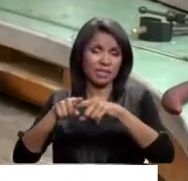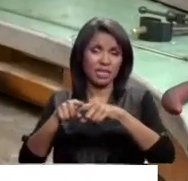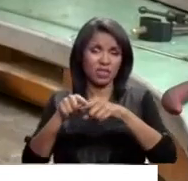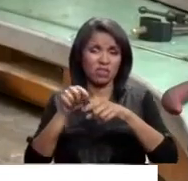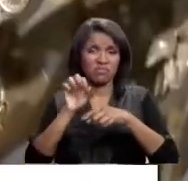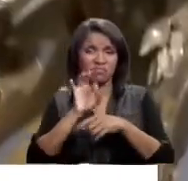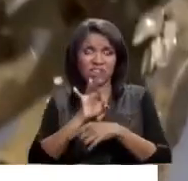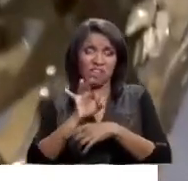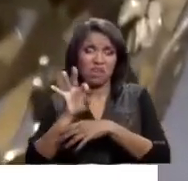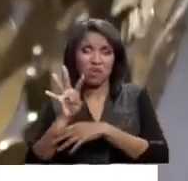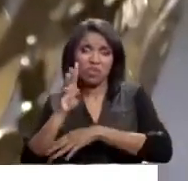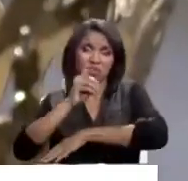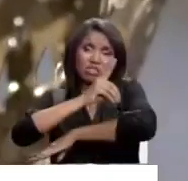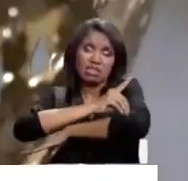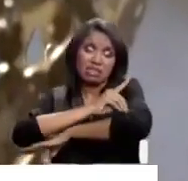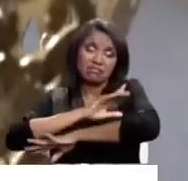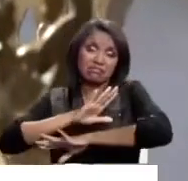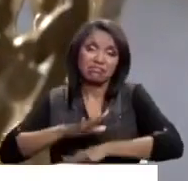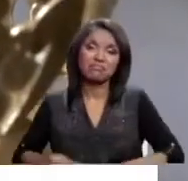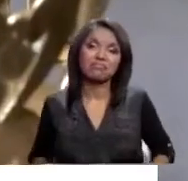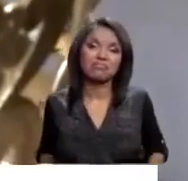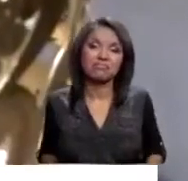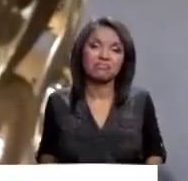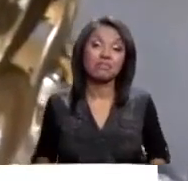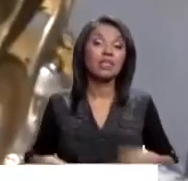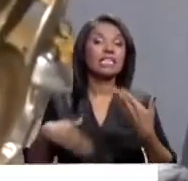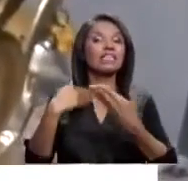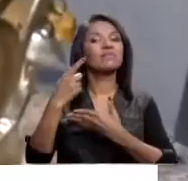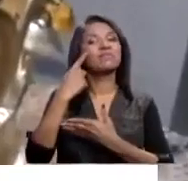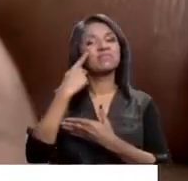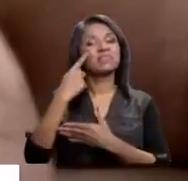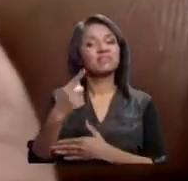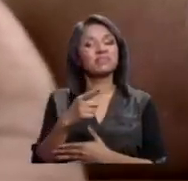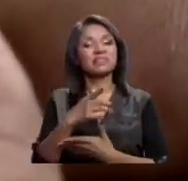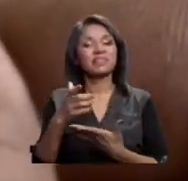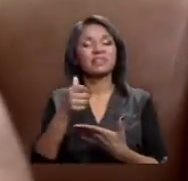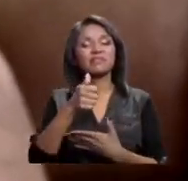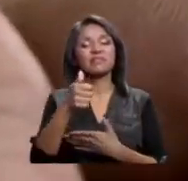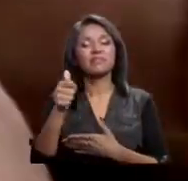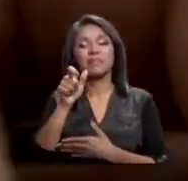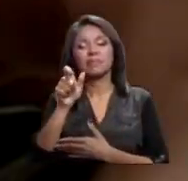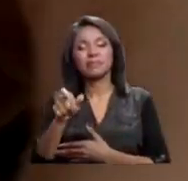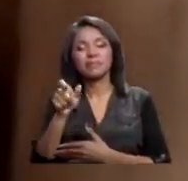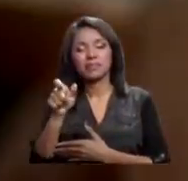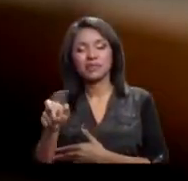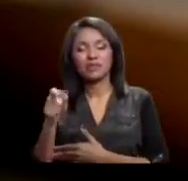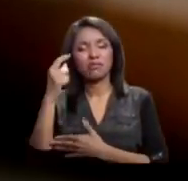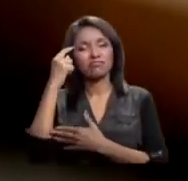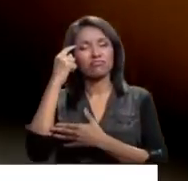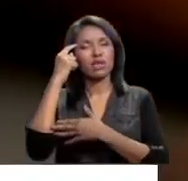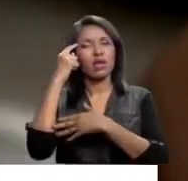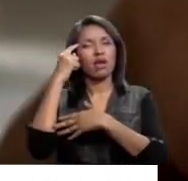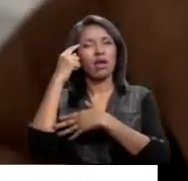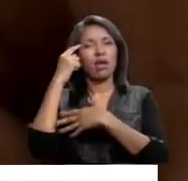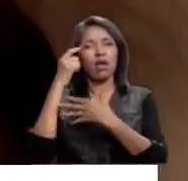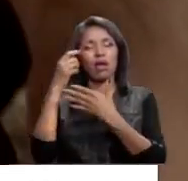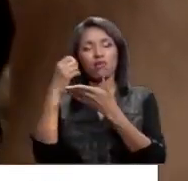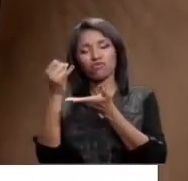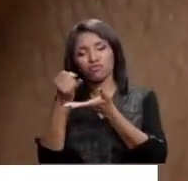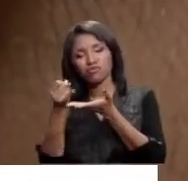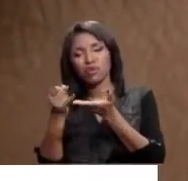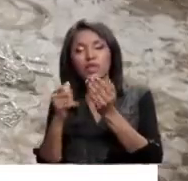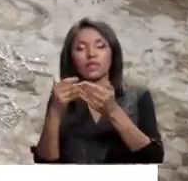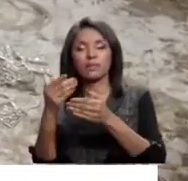ser 3, 4 días. Estas obras son el resultado de la creatividad de la gente que todavía hoy, con sus dedos, une